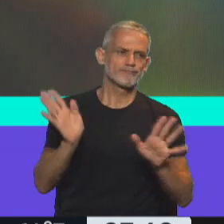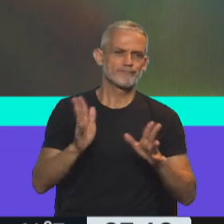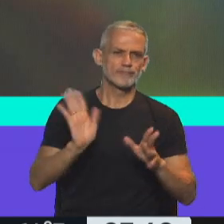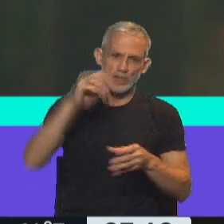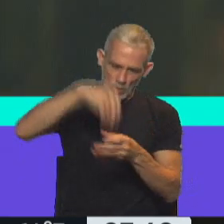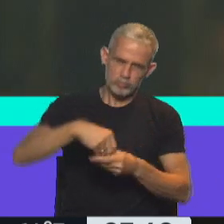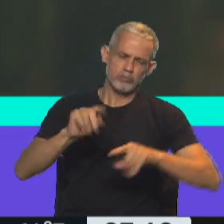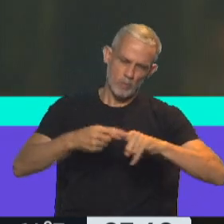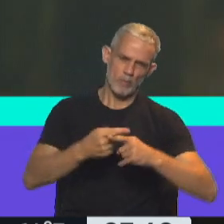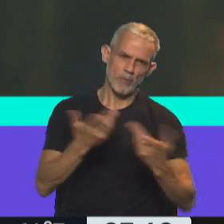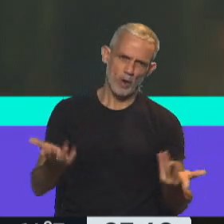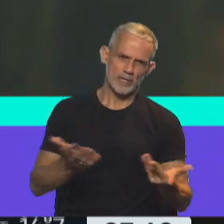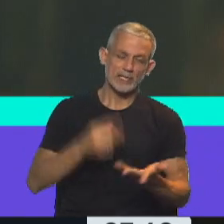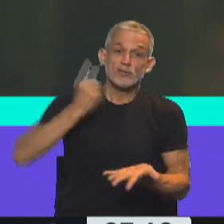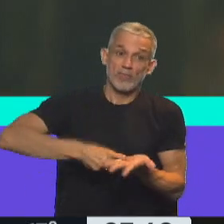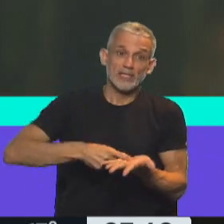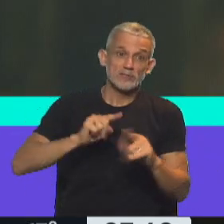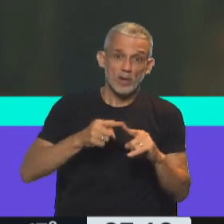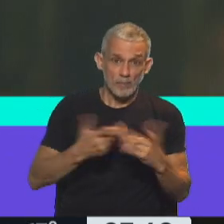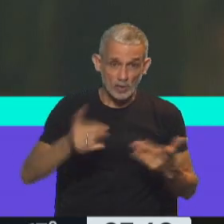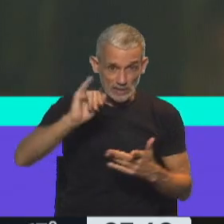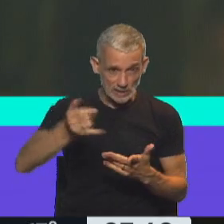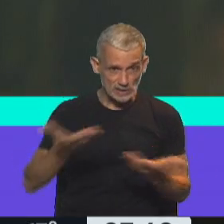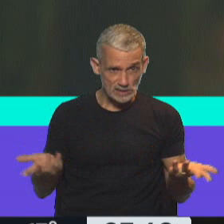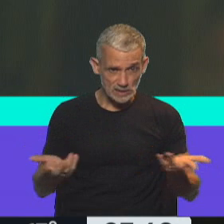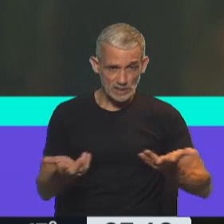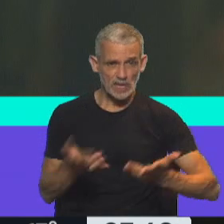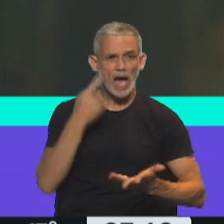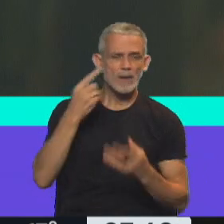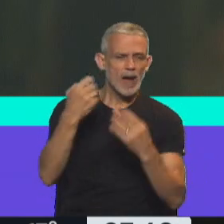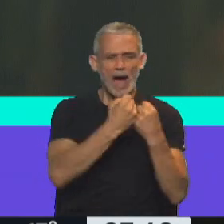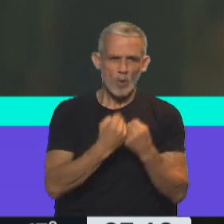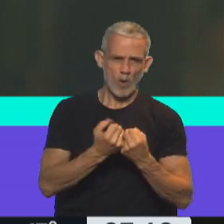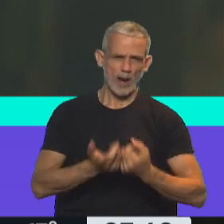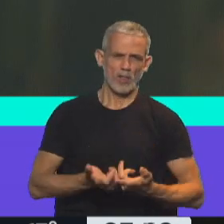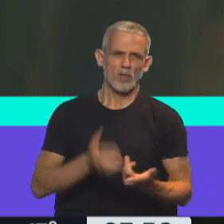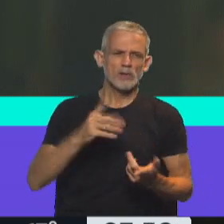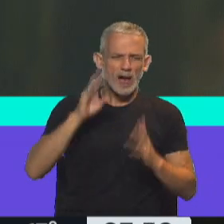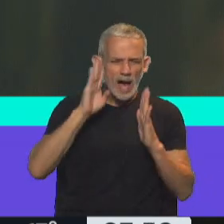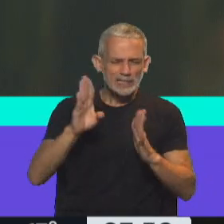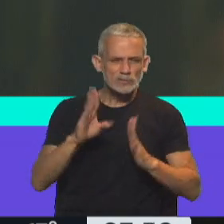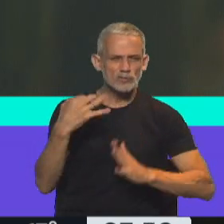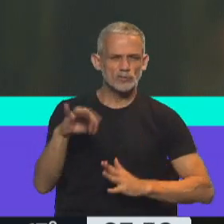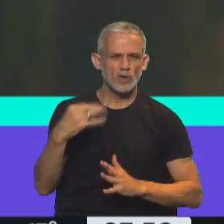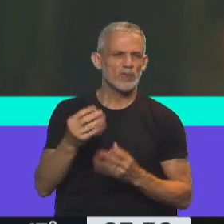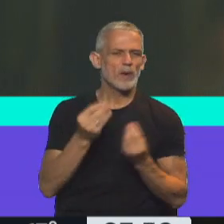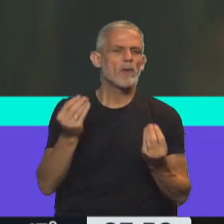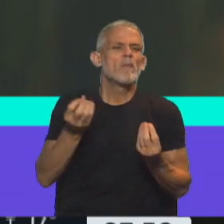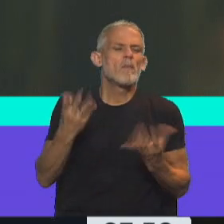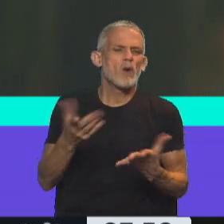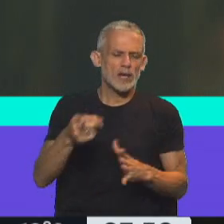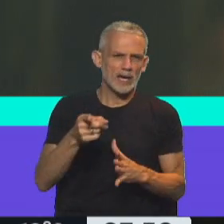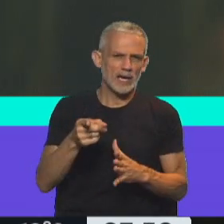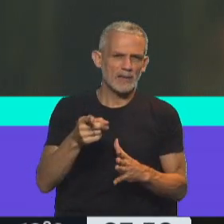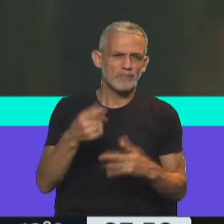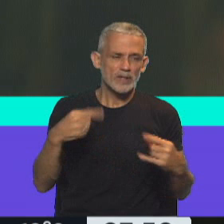campaña política a partir de esto. Son decisiones políticas en última instancia que habrá que consensuar. Por eso digo, prestar especial atención a por qué ocurren